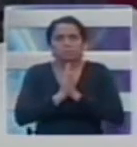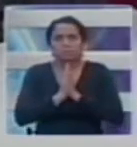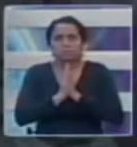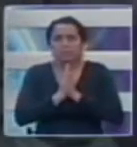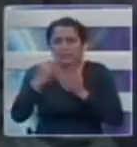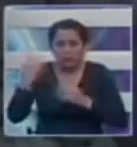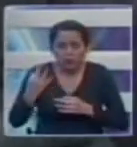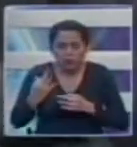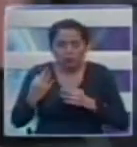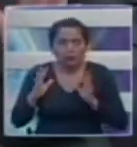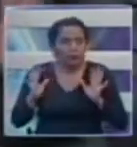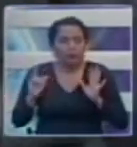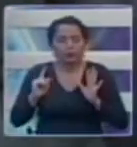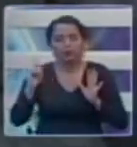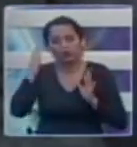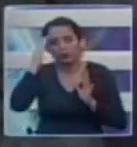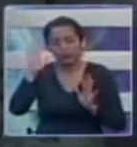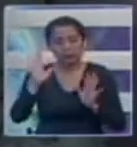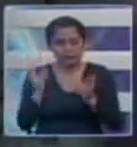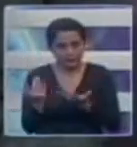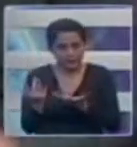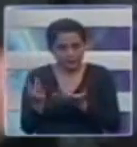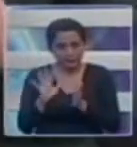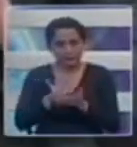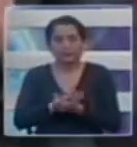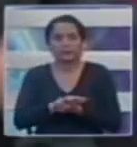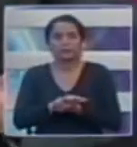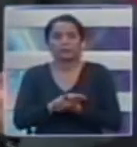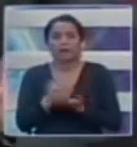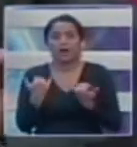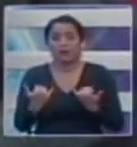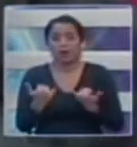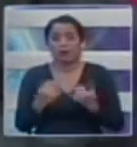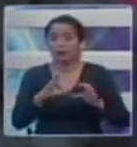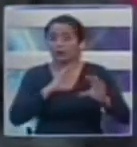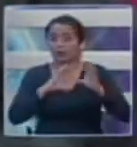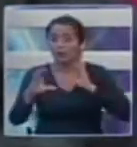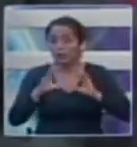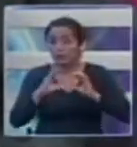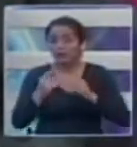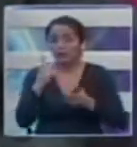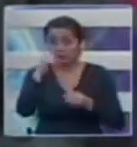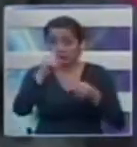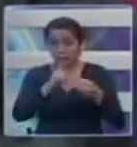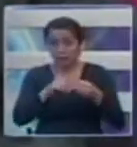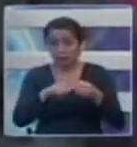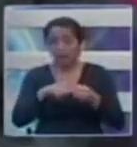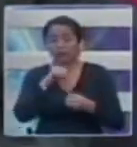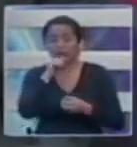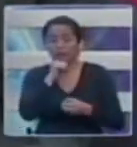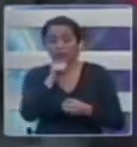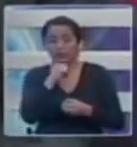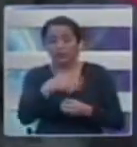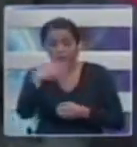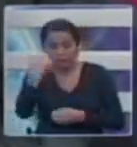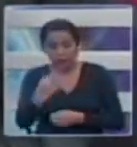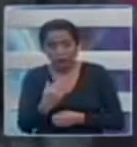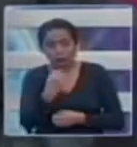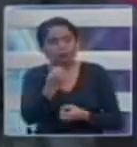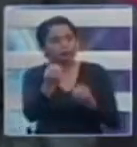como le dije, estamos con la mirada al mundo y muchos están viendo cómo se desarrolla este evento en la ciudad de Quito. Empresas